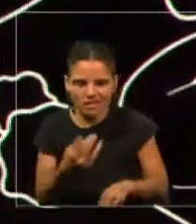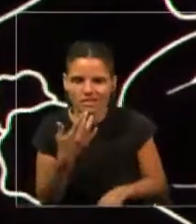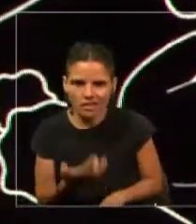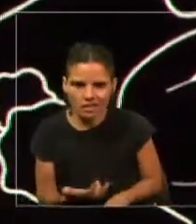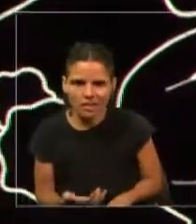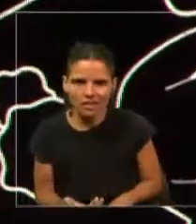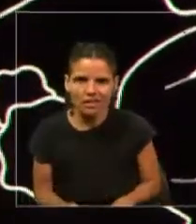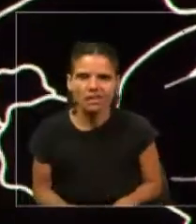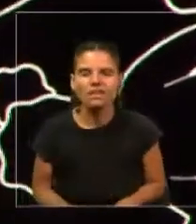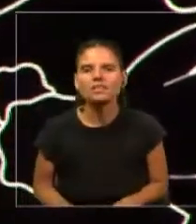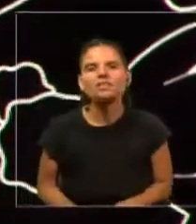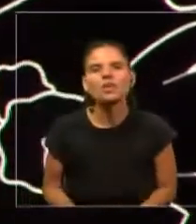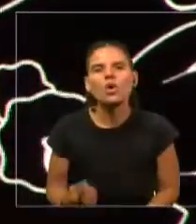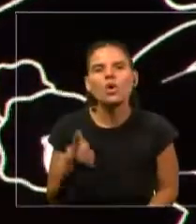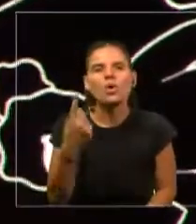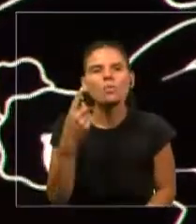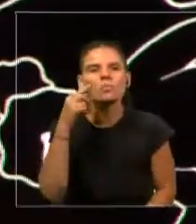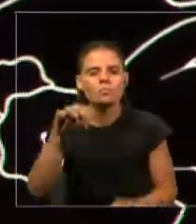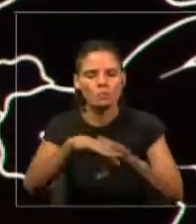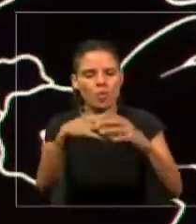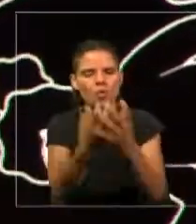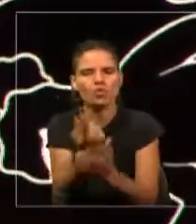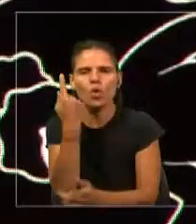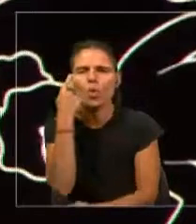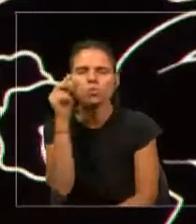una visión del mundo.